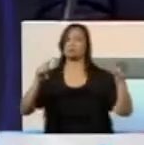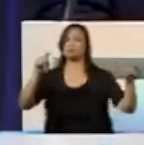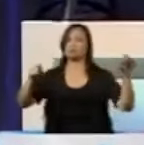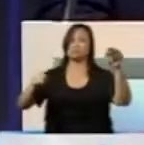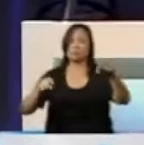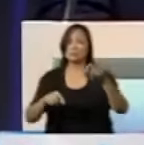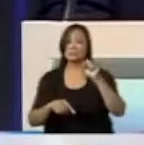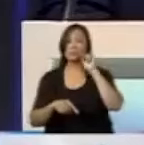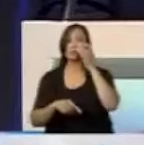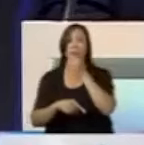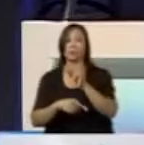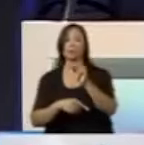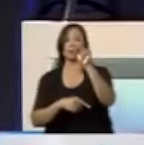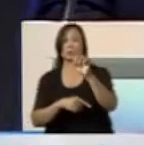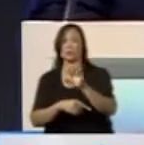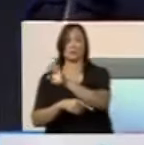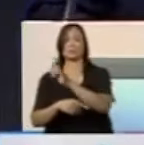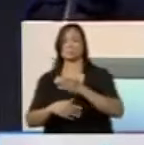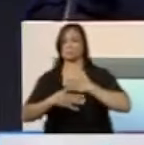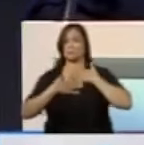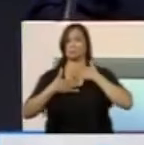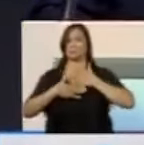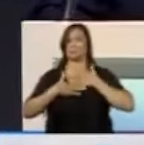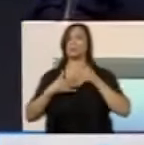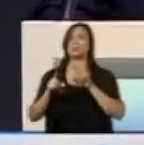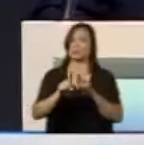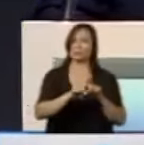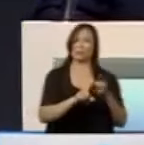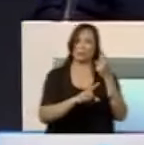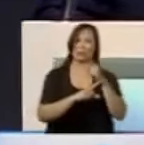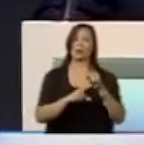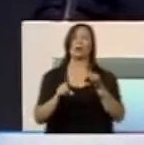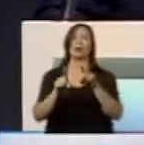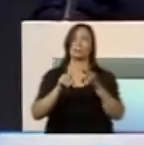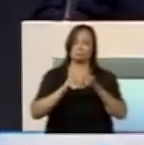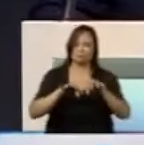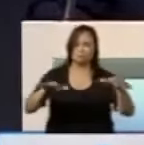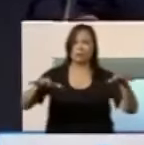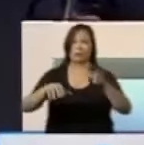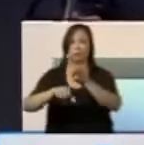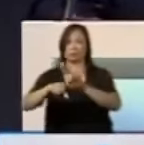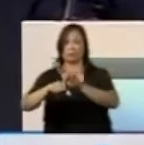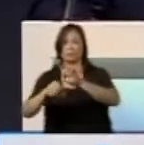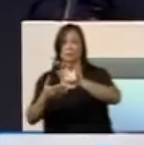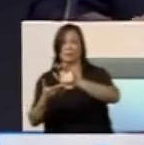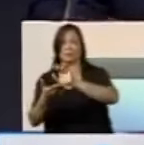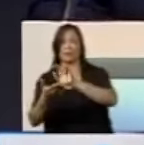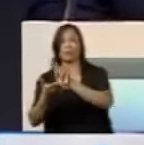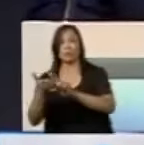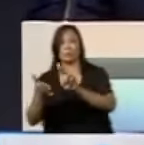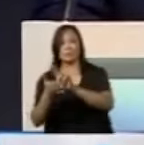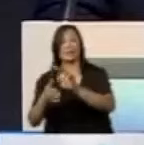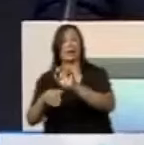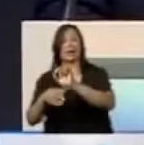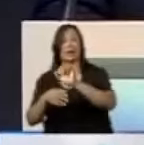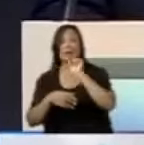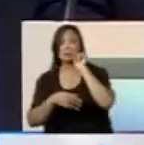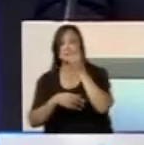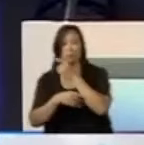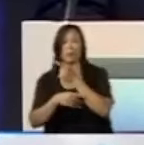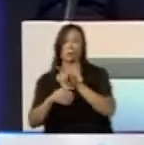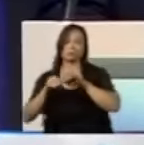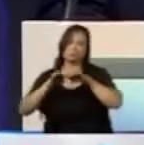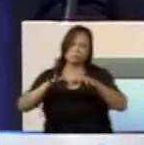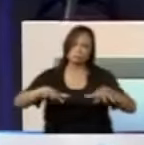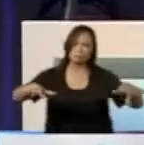Santo Domingo Norte y en Santo Domingo Oeste, están muy contentos. Y también a donde hemos llevado la UAS en todo el territorio